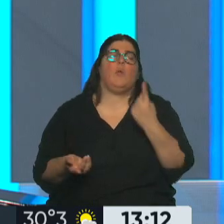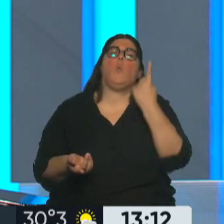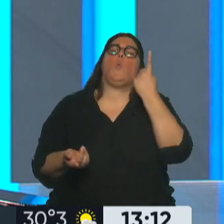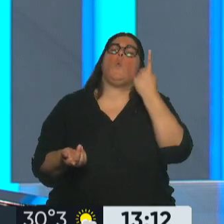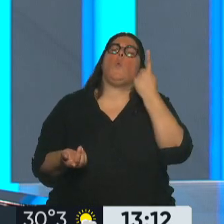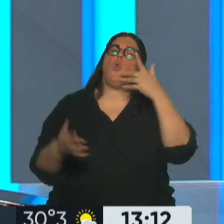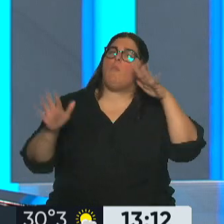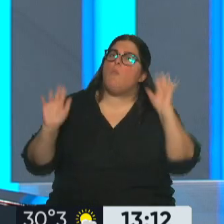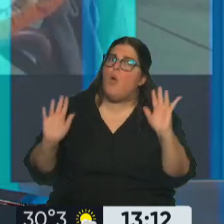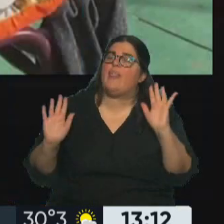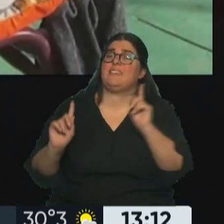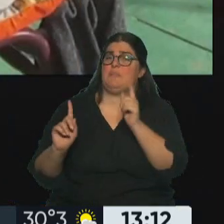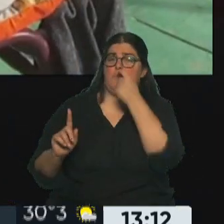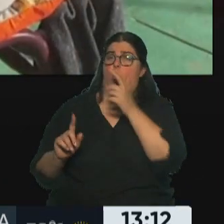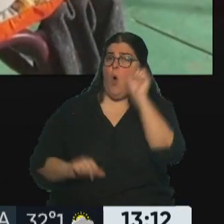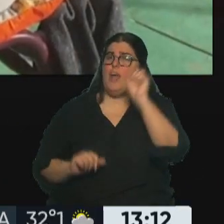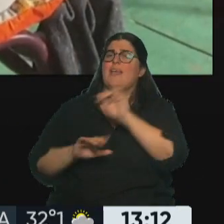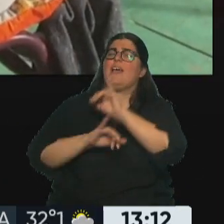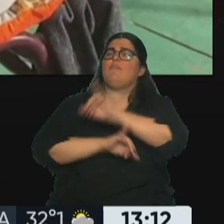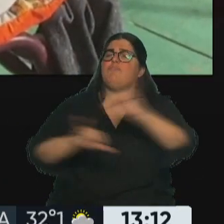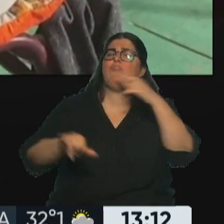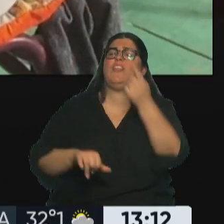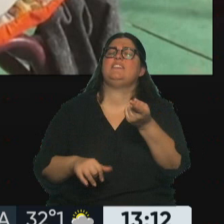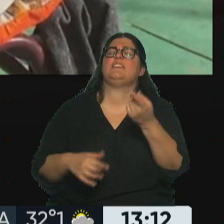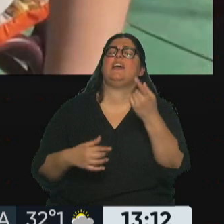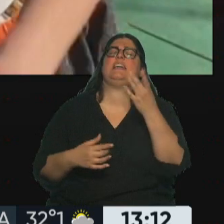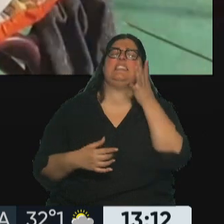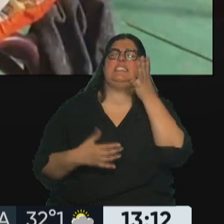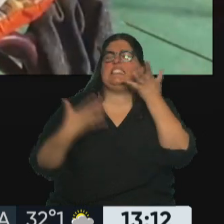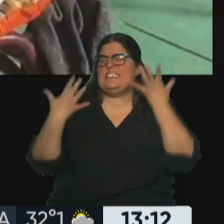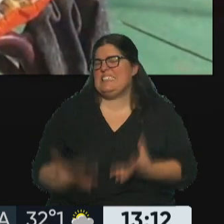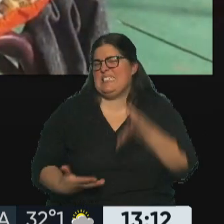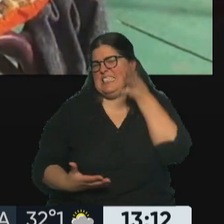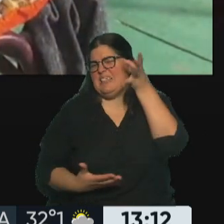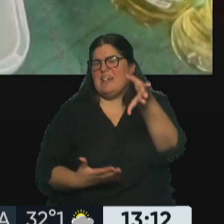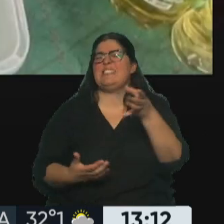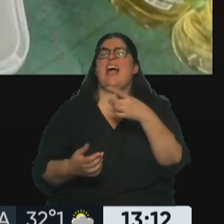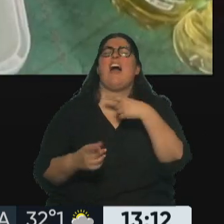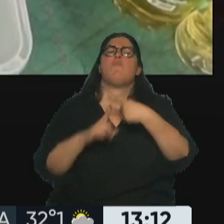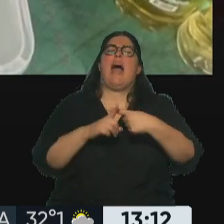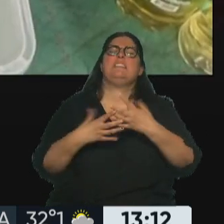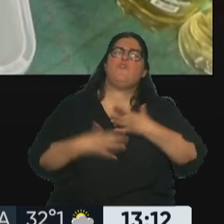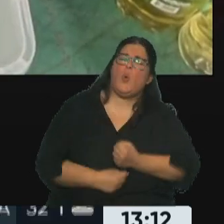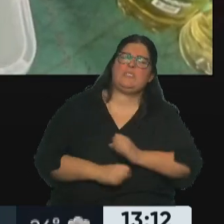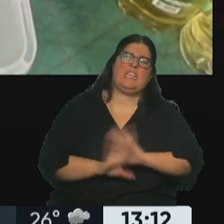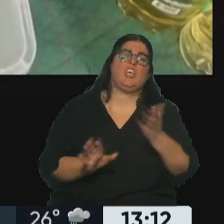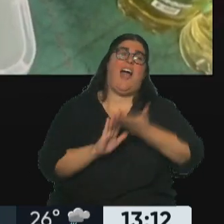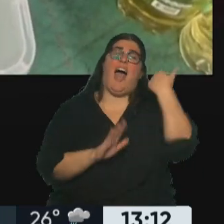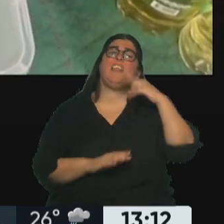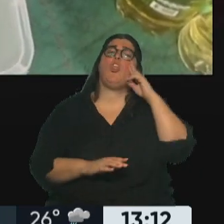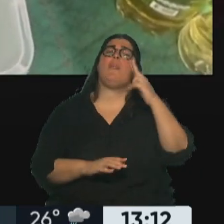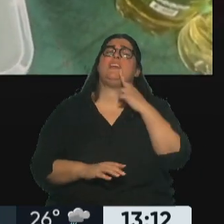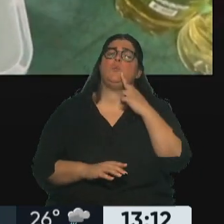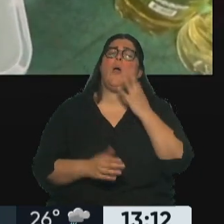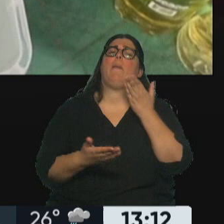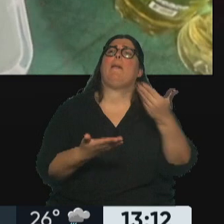que ver con lo que dijo el propio Boric, que habló de hastío y frustración, porque por supuesto quien se manifestaba en el 2019 para pedir una jubilación mejor